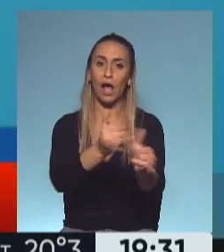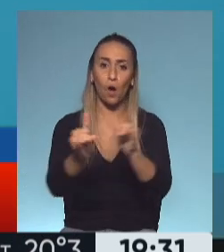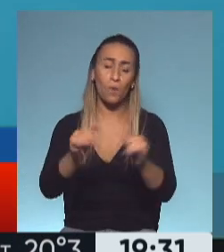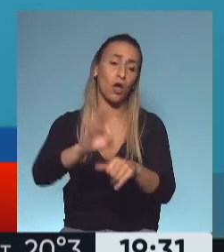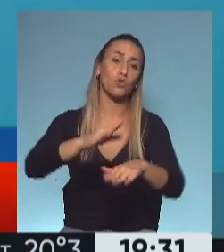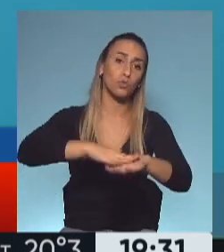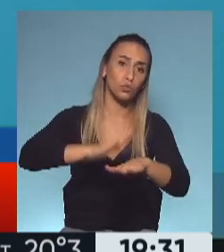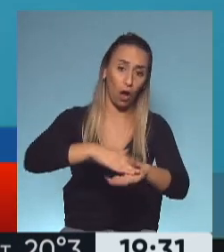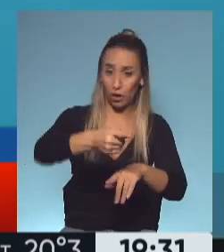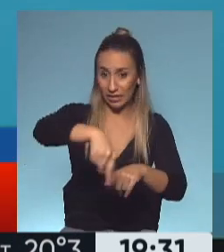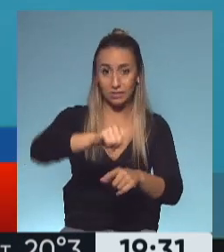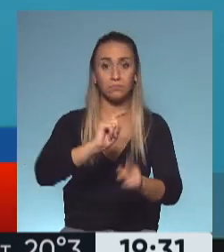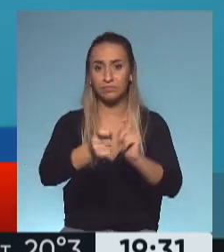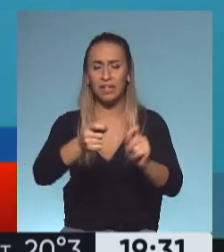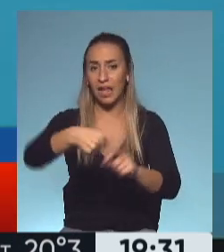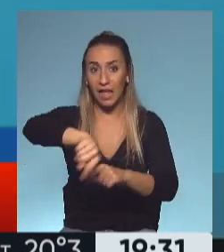tutores que acceden a